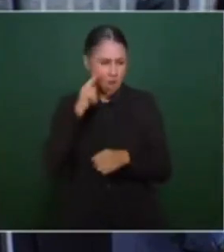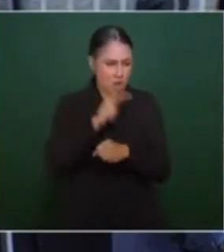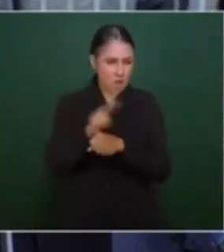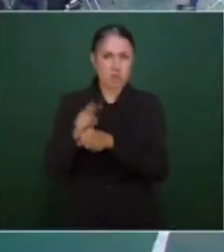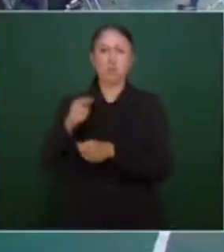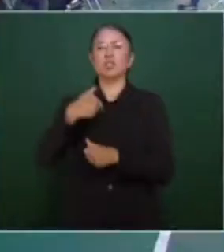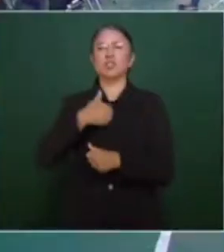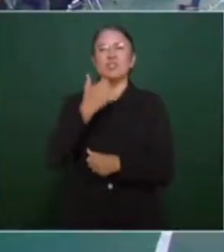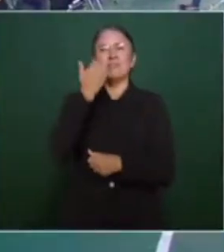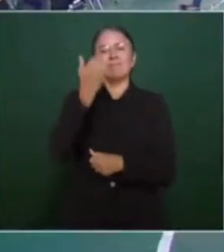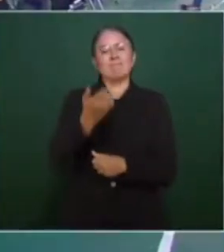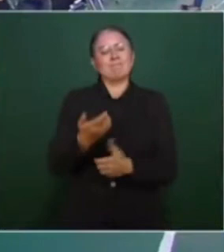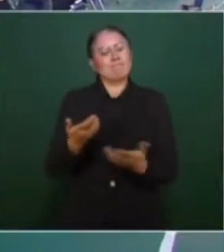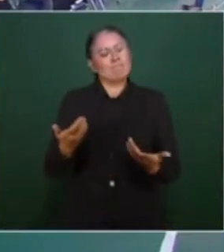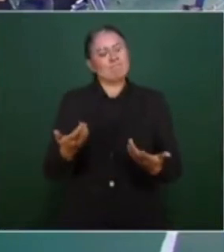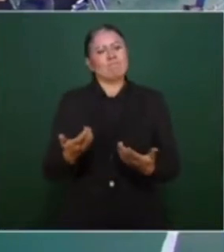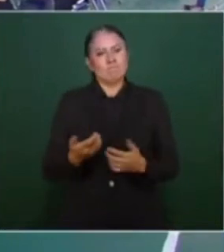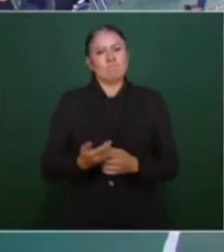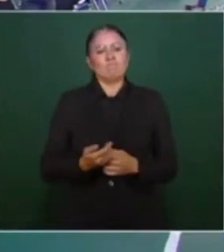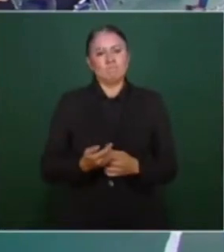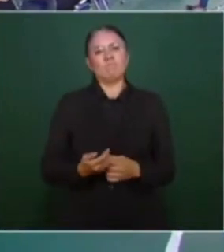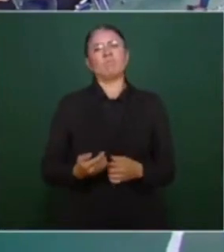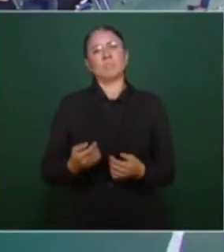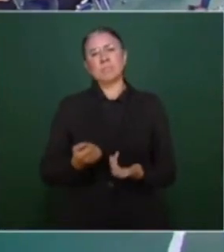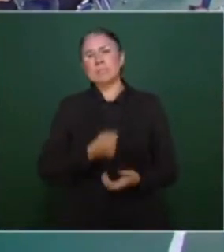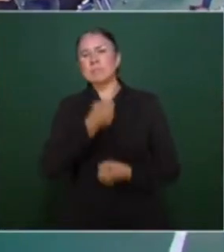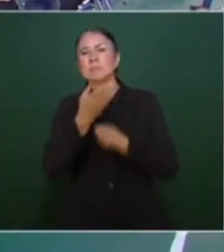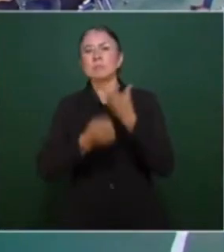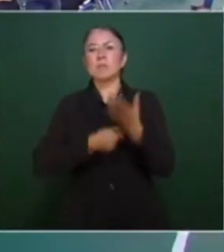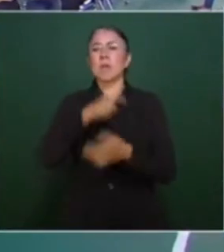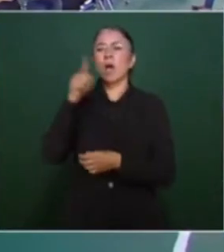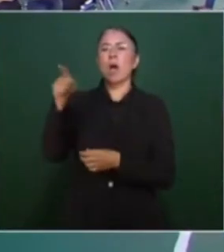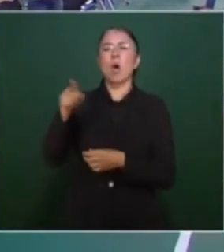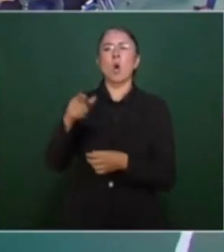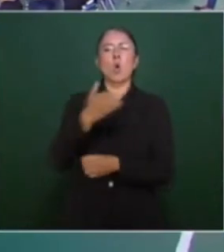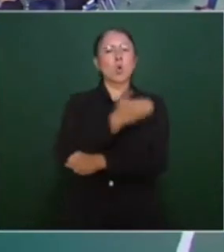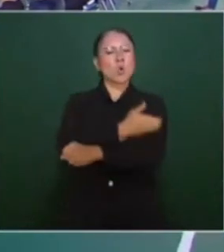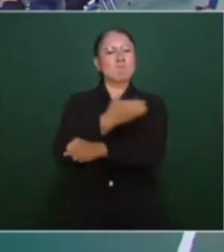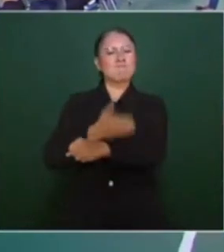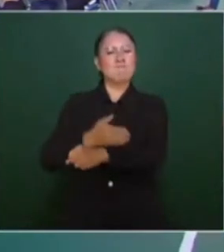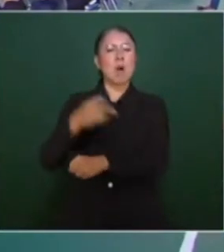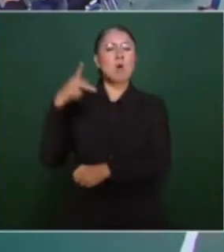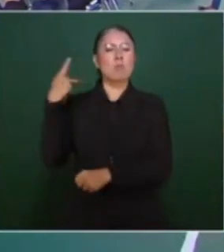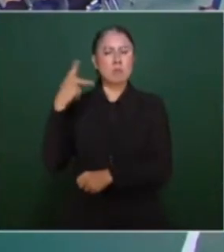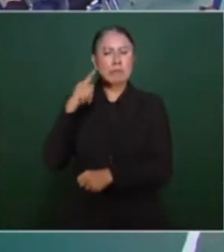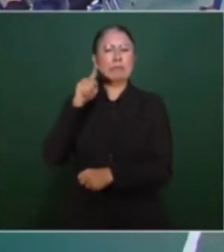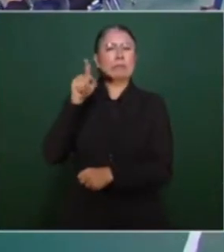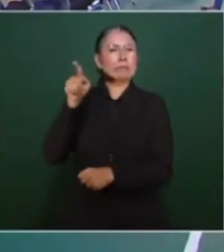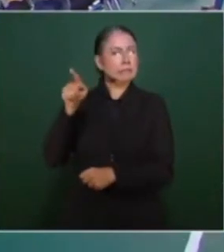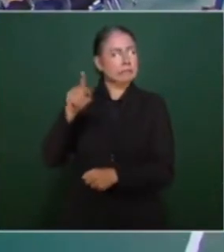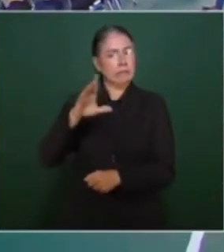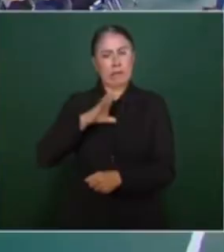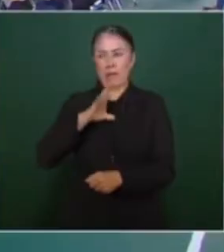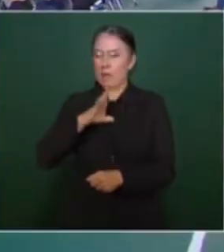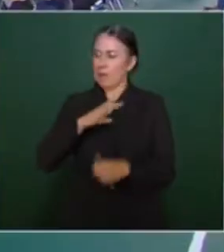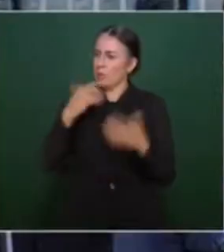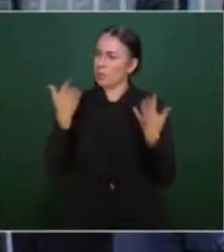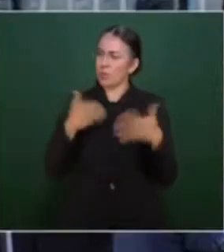en Puebla. Mis compañeros periodistas han sido perseguidos por el gobierno de